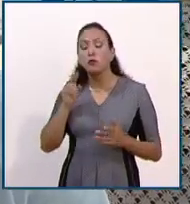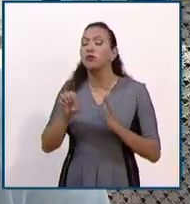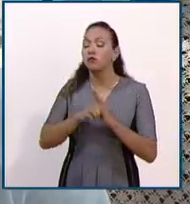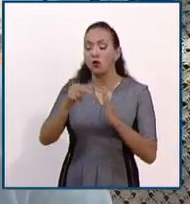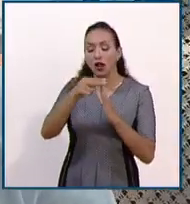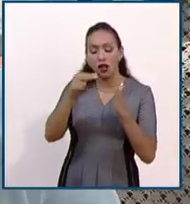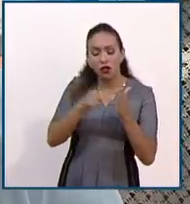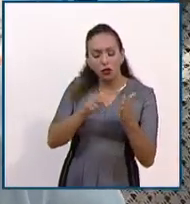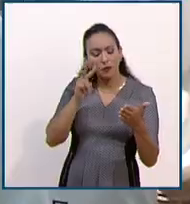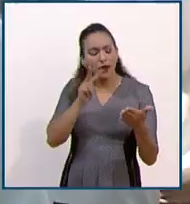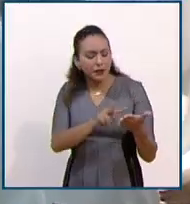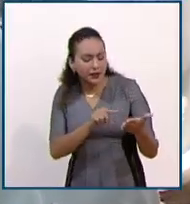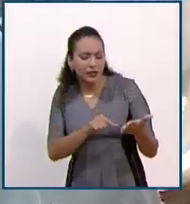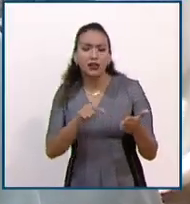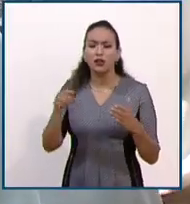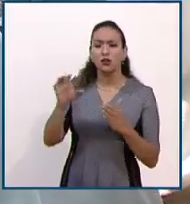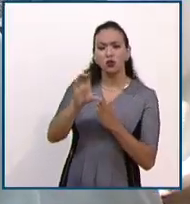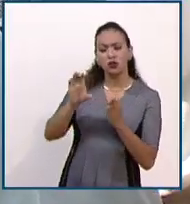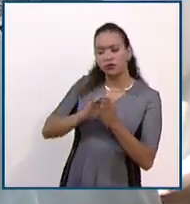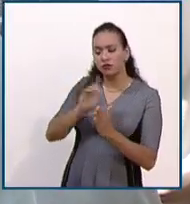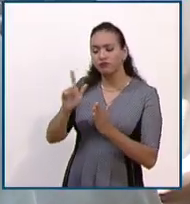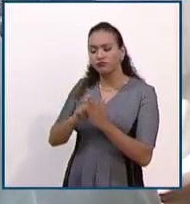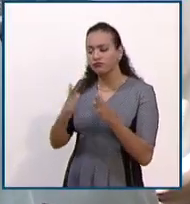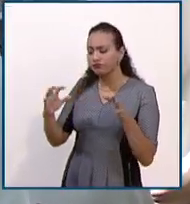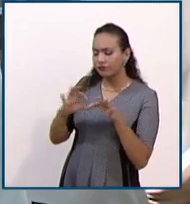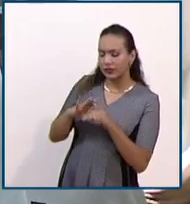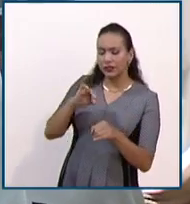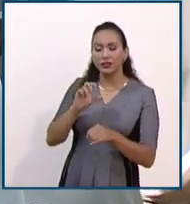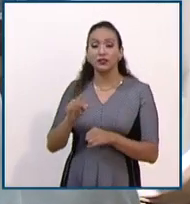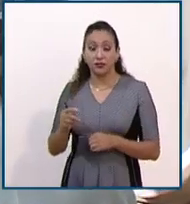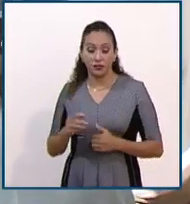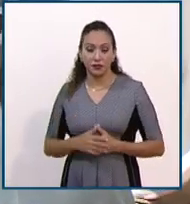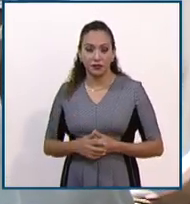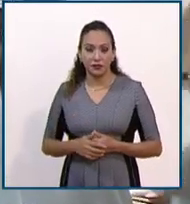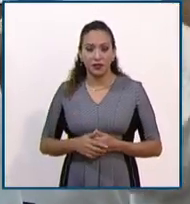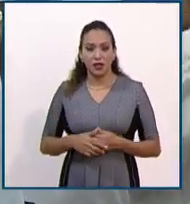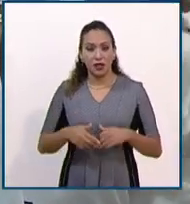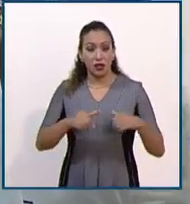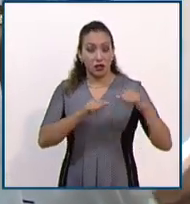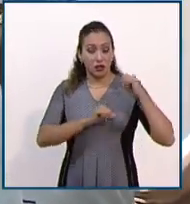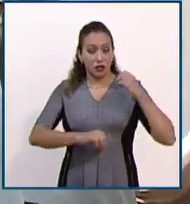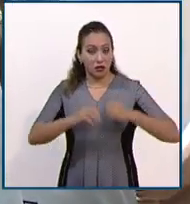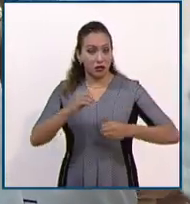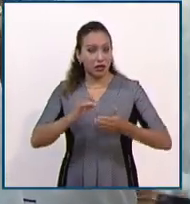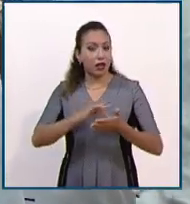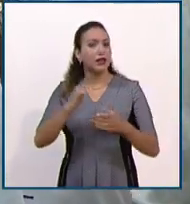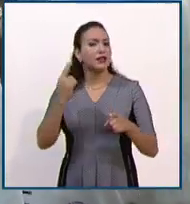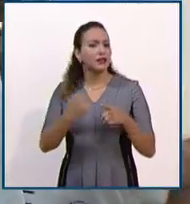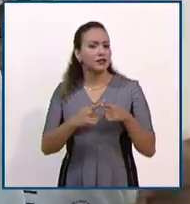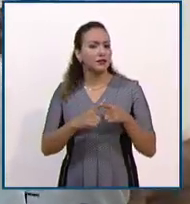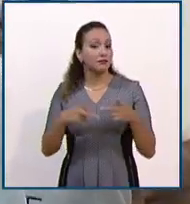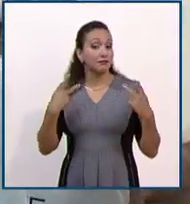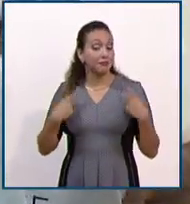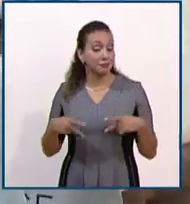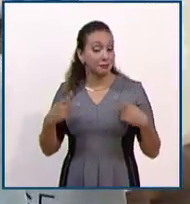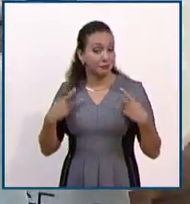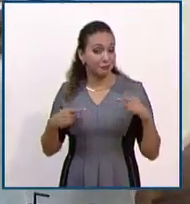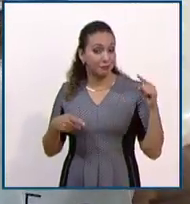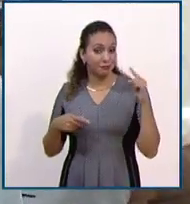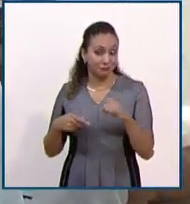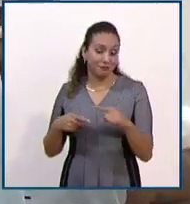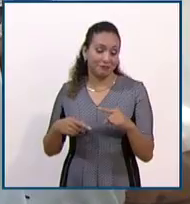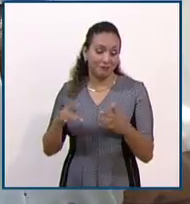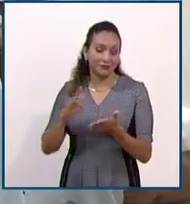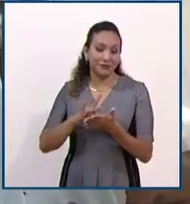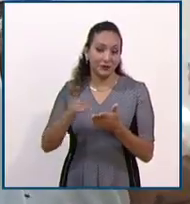es inconstitucional. El Poder Judicial se debe a las personas y que sepan ellos que finalmente